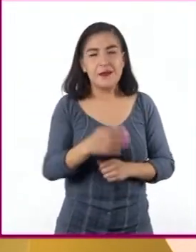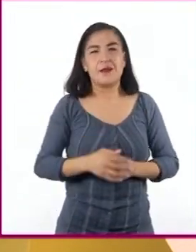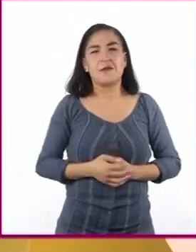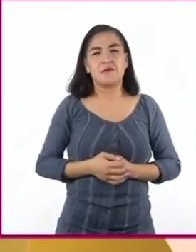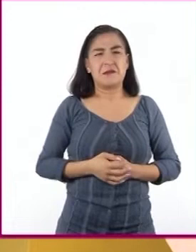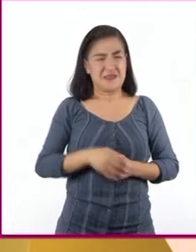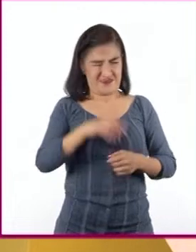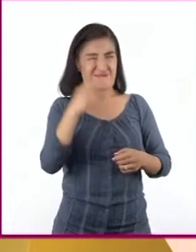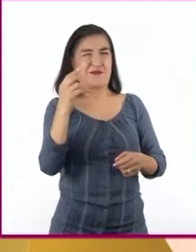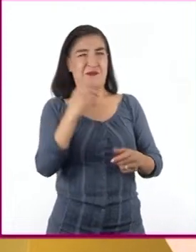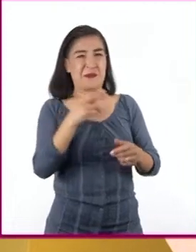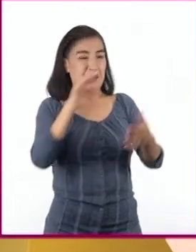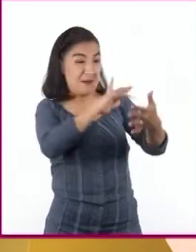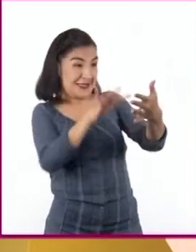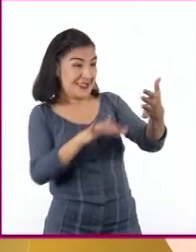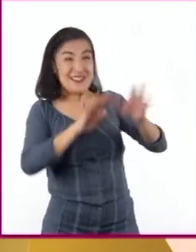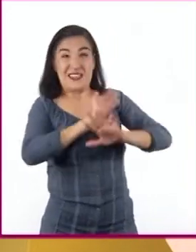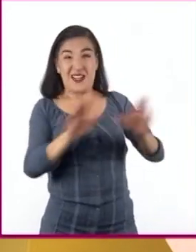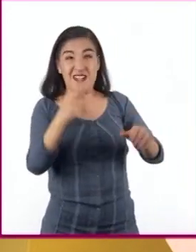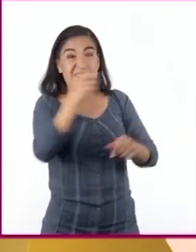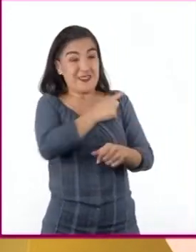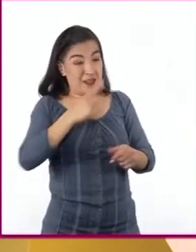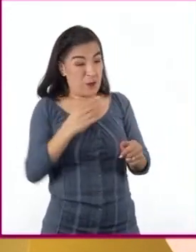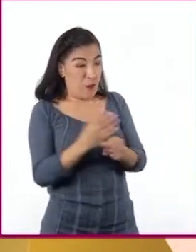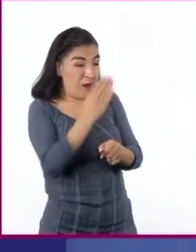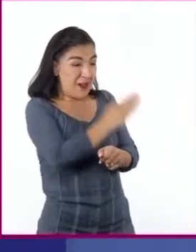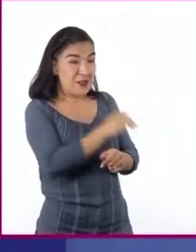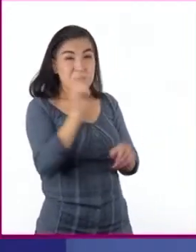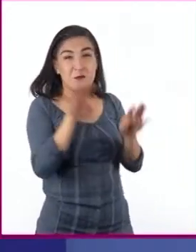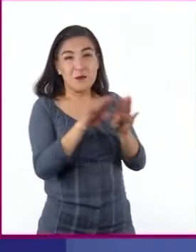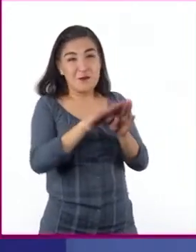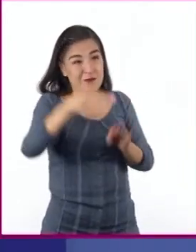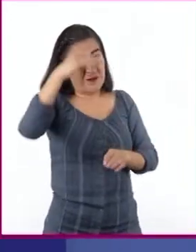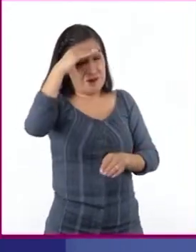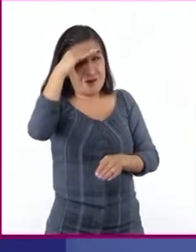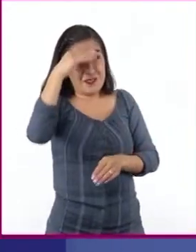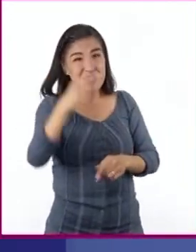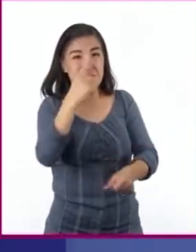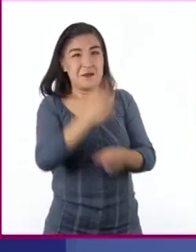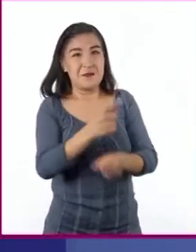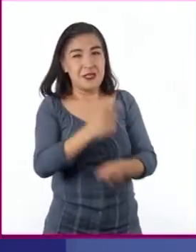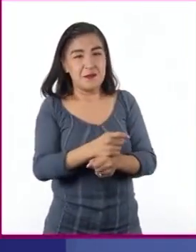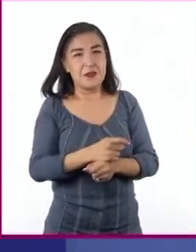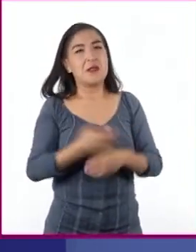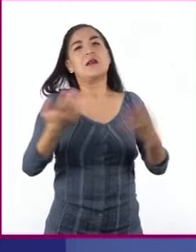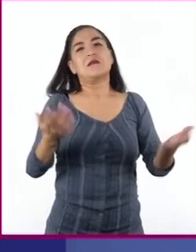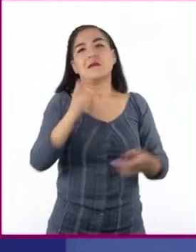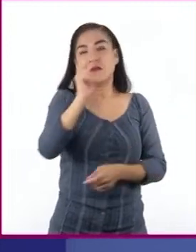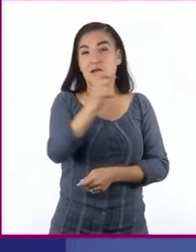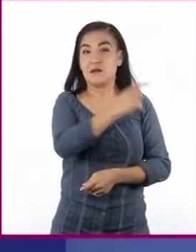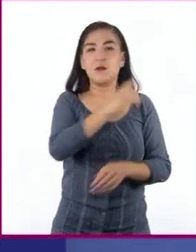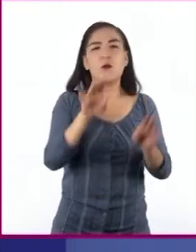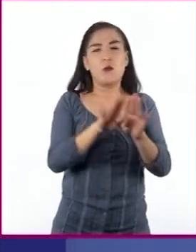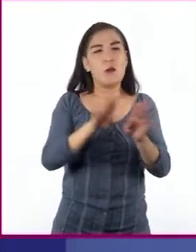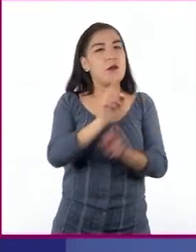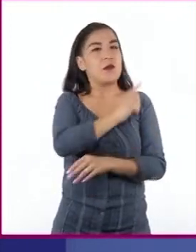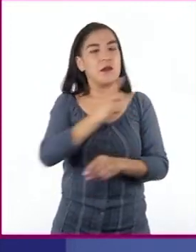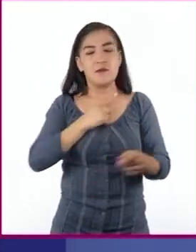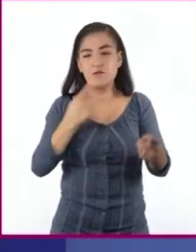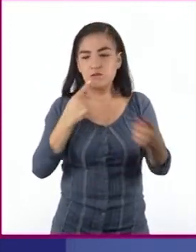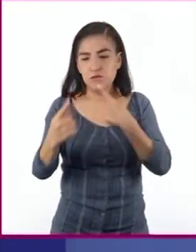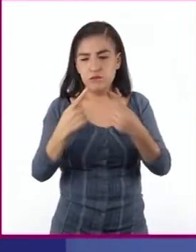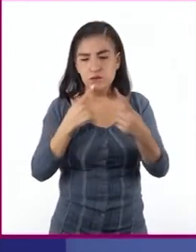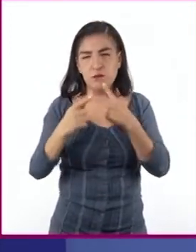esas acciones ante la información que reciben? No tener una postura crítica ante la